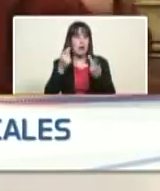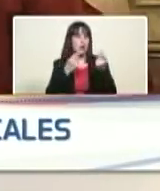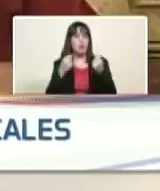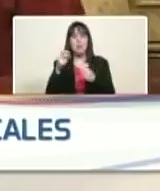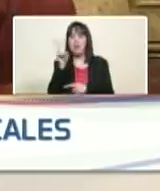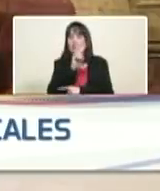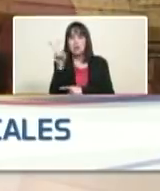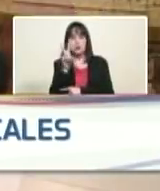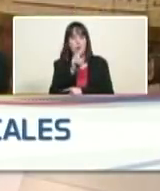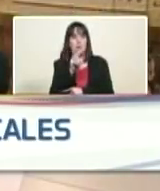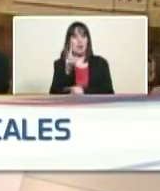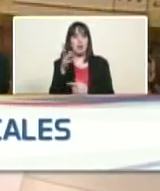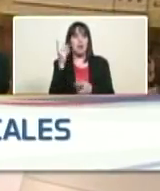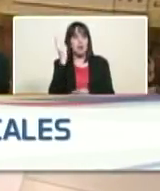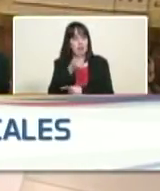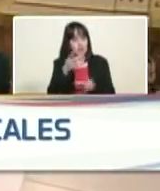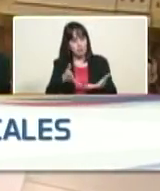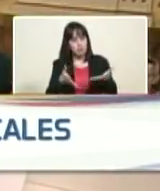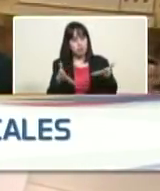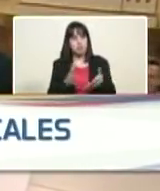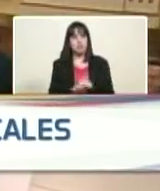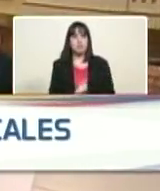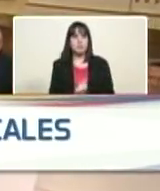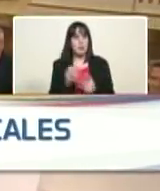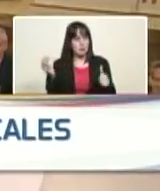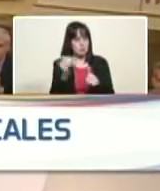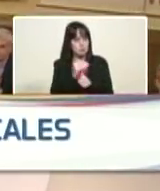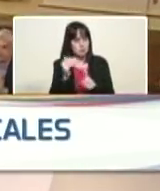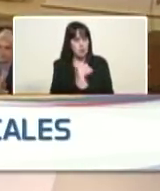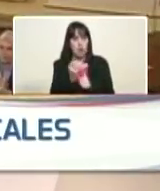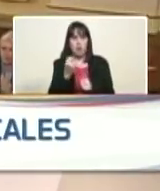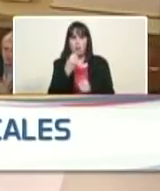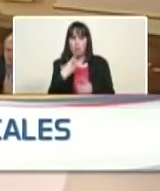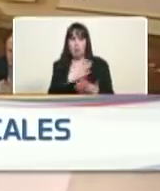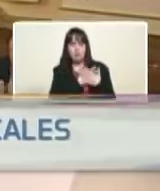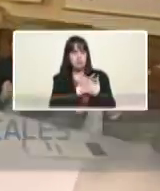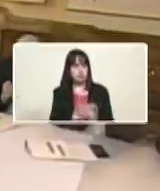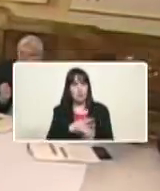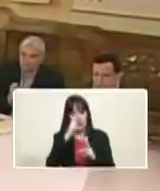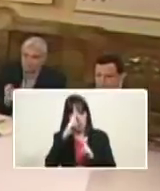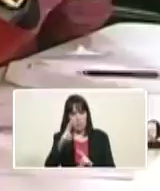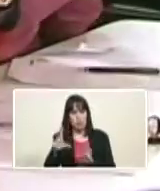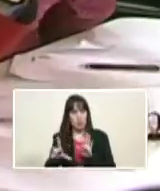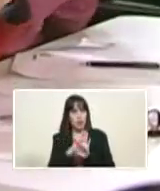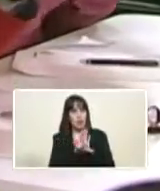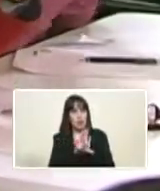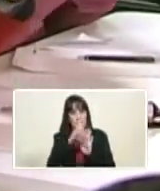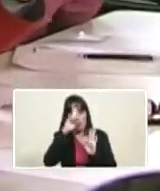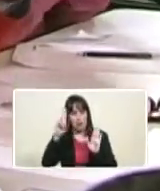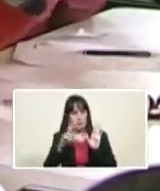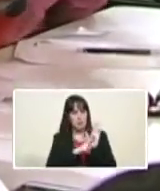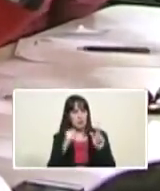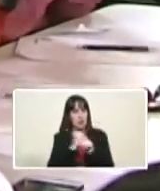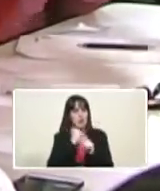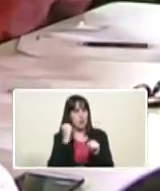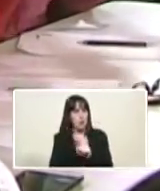punto! Y lo vamos a lograr con la buena voluntad, con el respeto a la ley y con el trabajo y la producción de toda